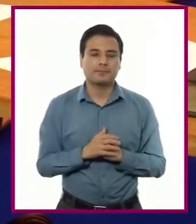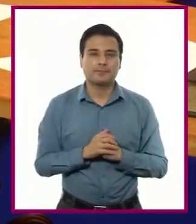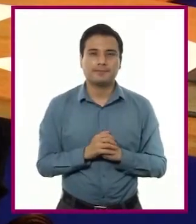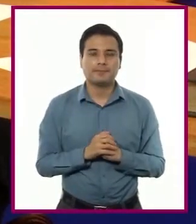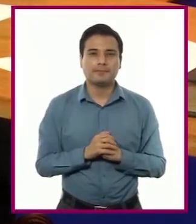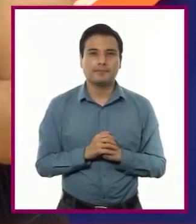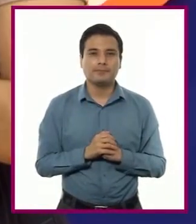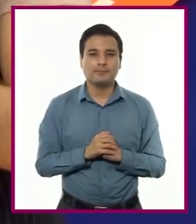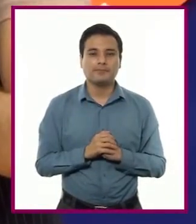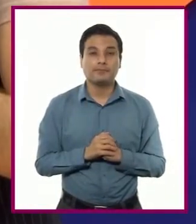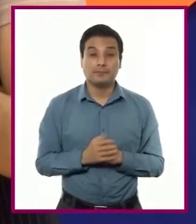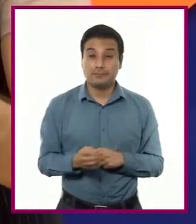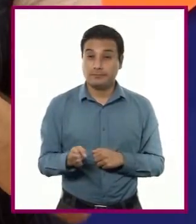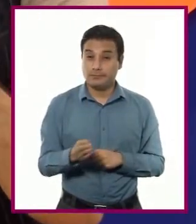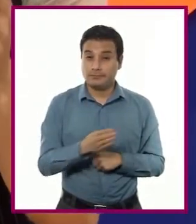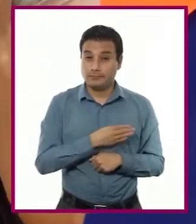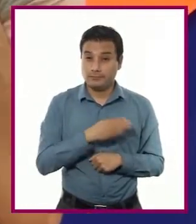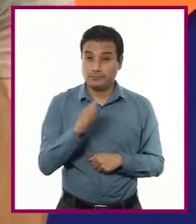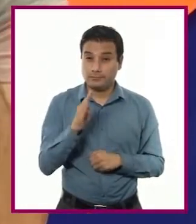Bueno.